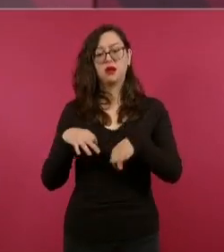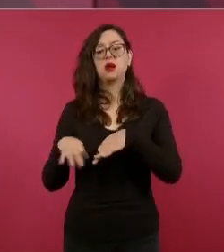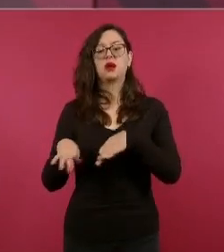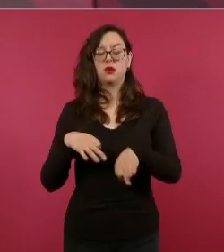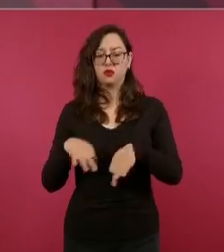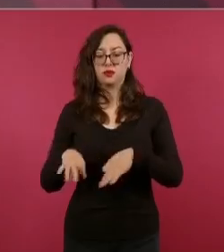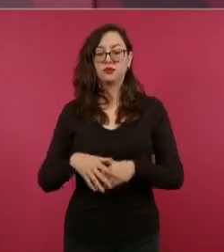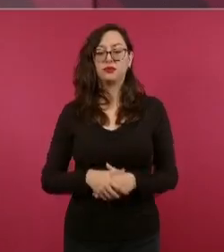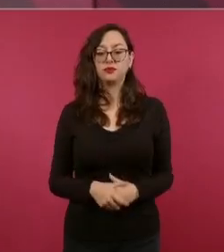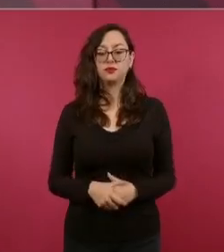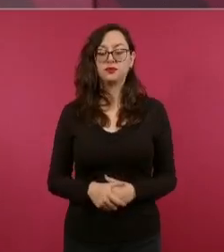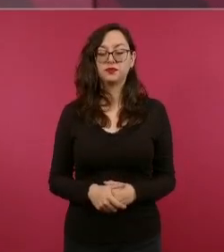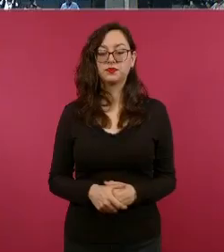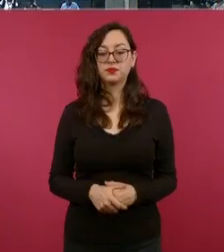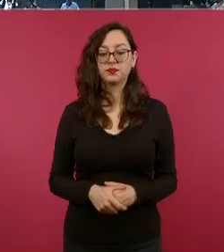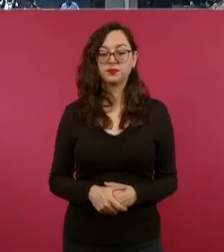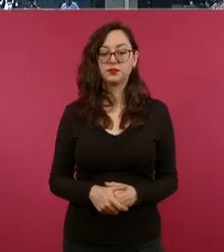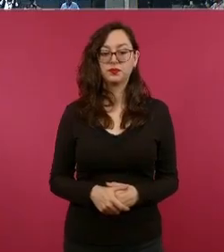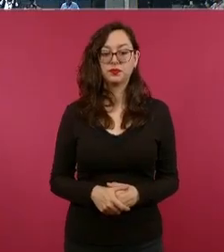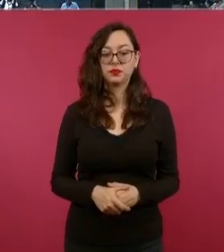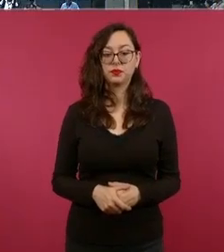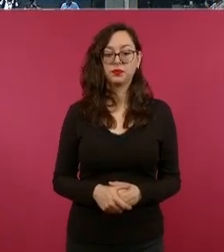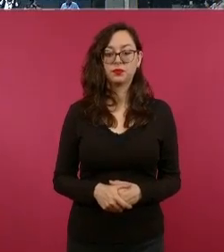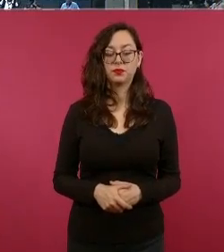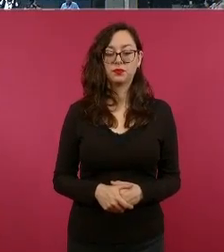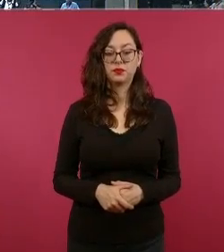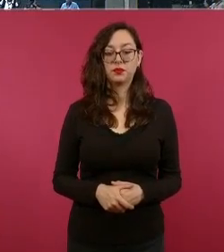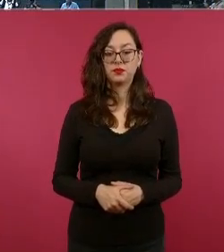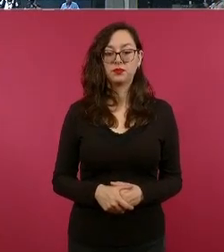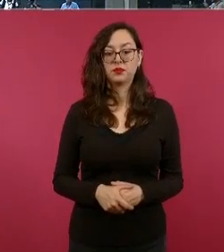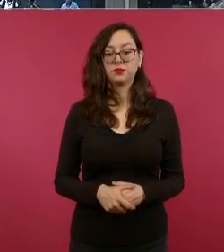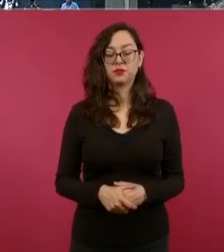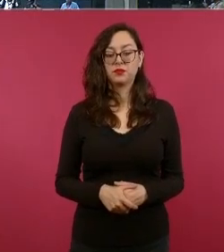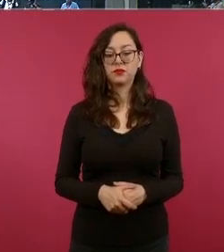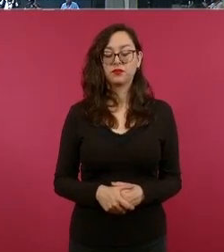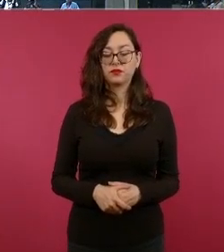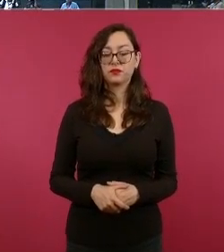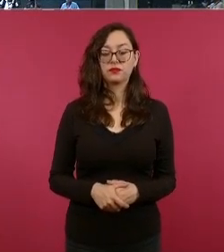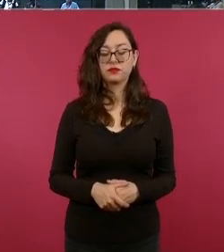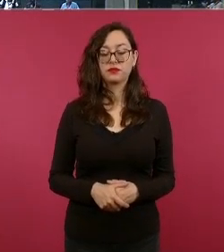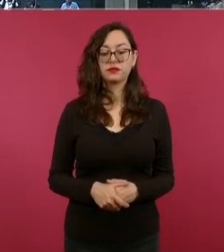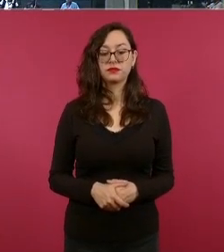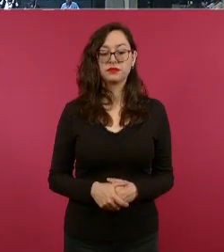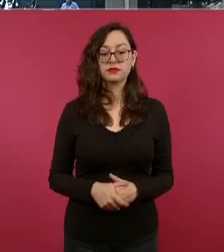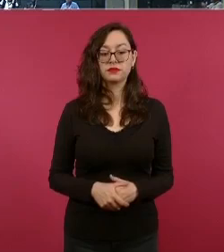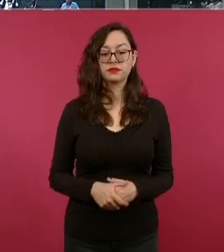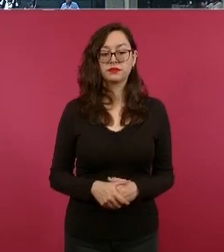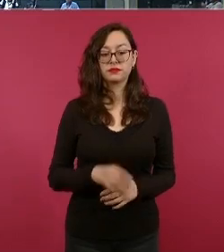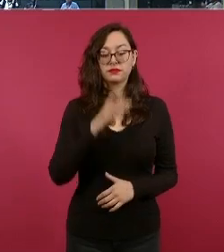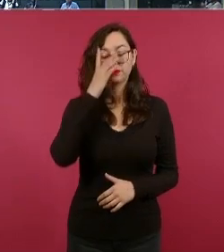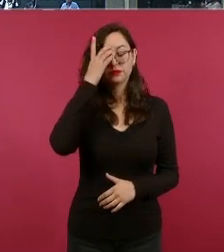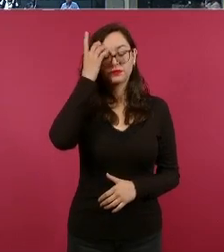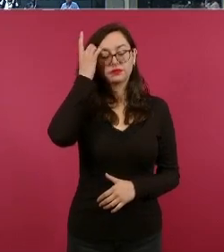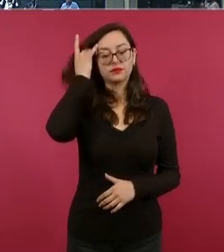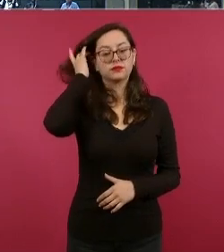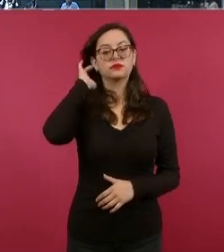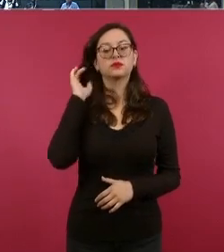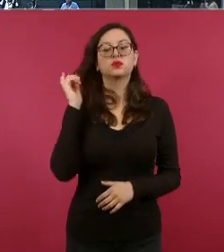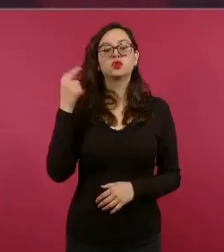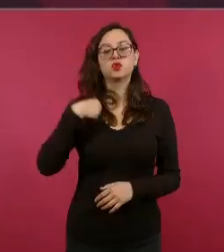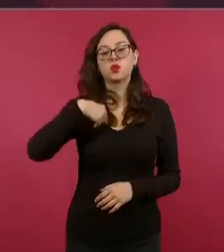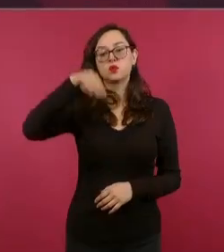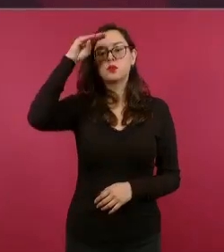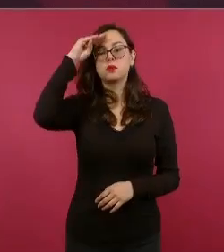Es imposible que en 5 meses se solucione. Lo de seguridad, pienso que si continúa la misma